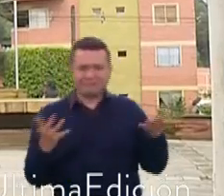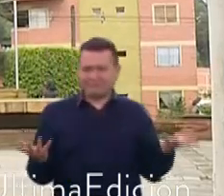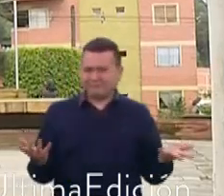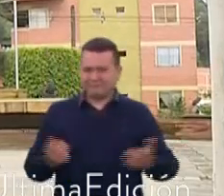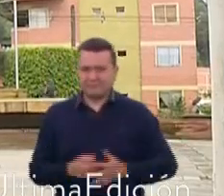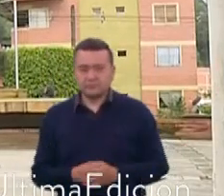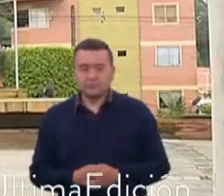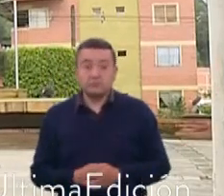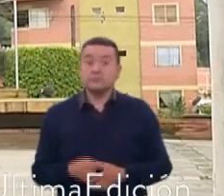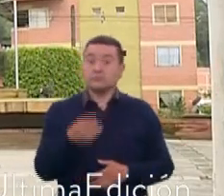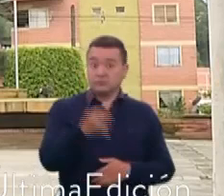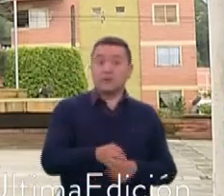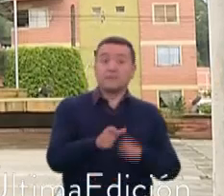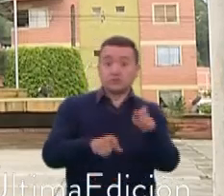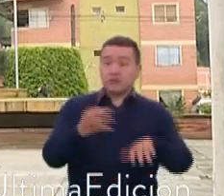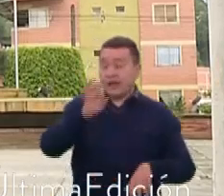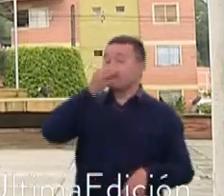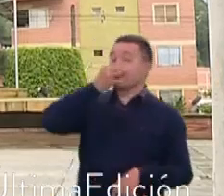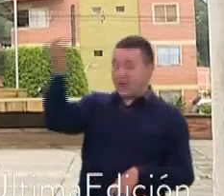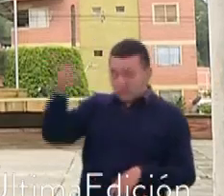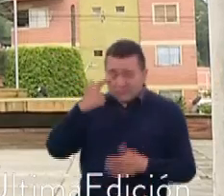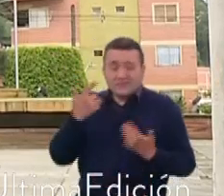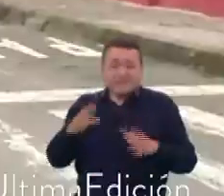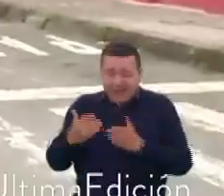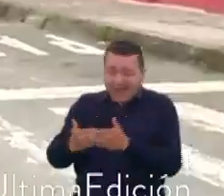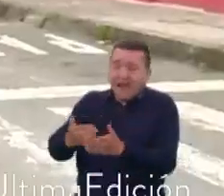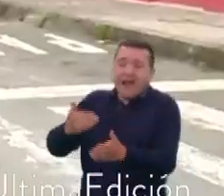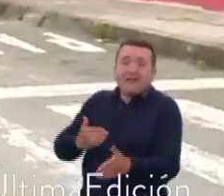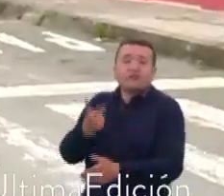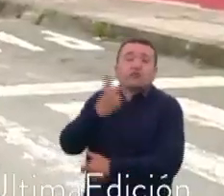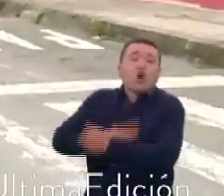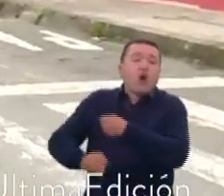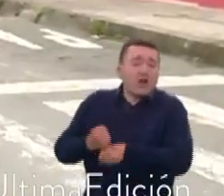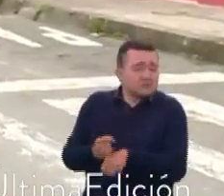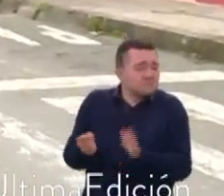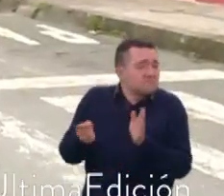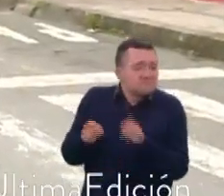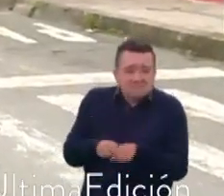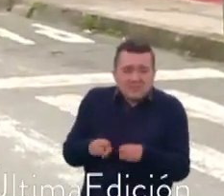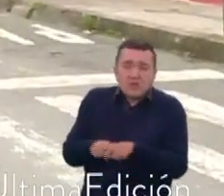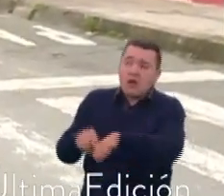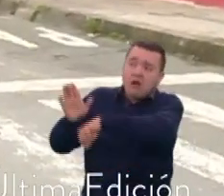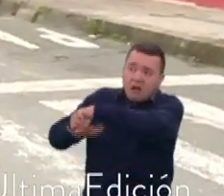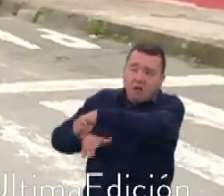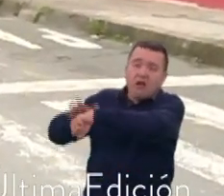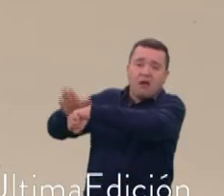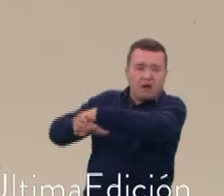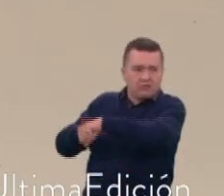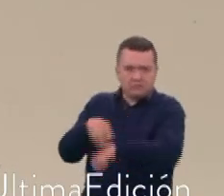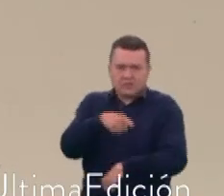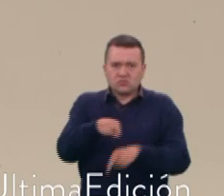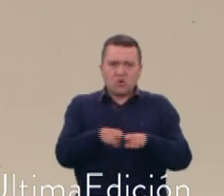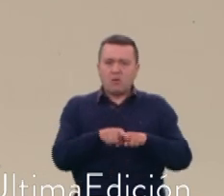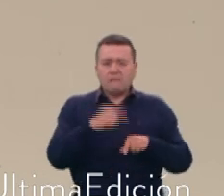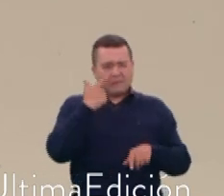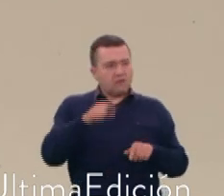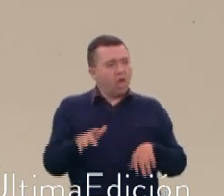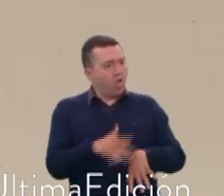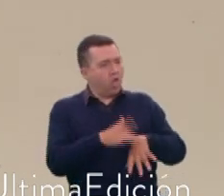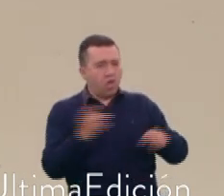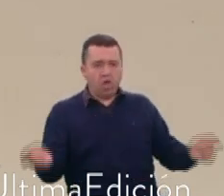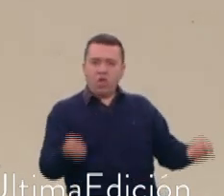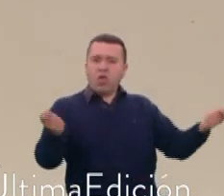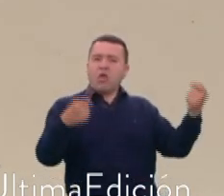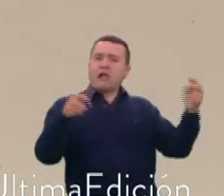los denunciantes, llevan cerca de 2 años con la misma problemática que para ellos incentiva el turismo sexual y otros problemas sociales que atentan contra